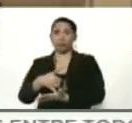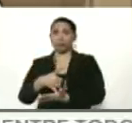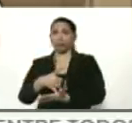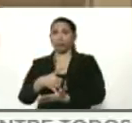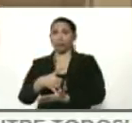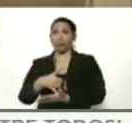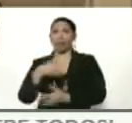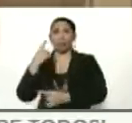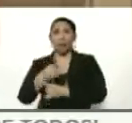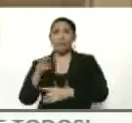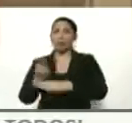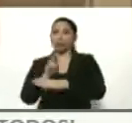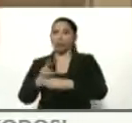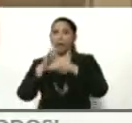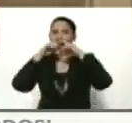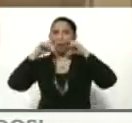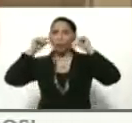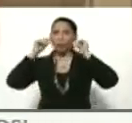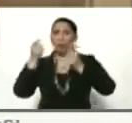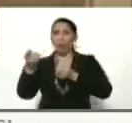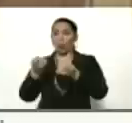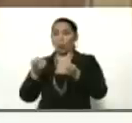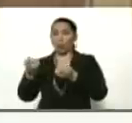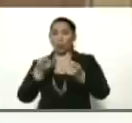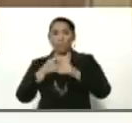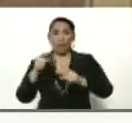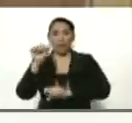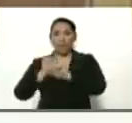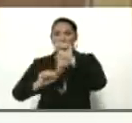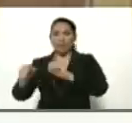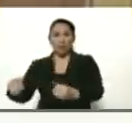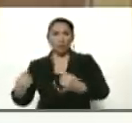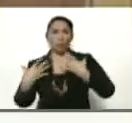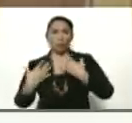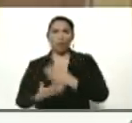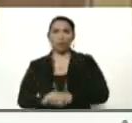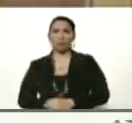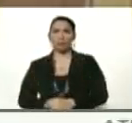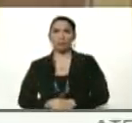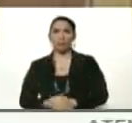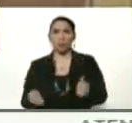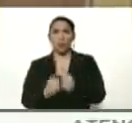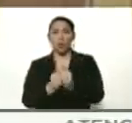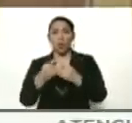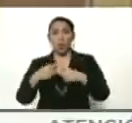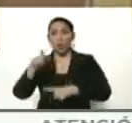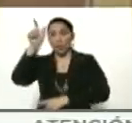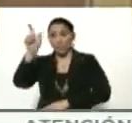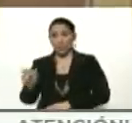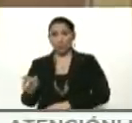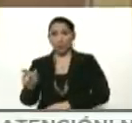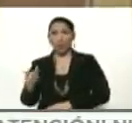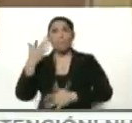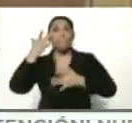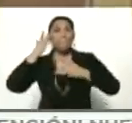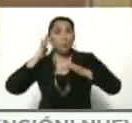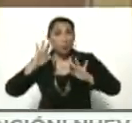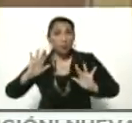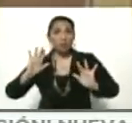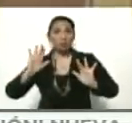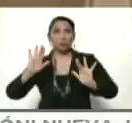usarlo para el control, para evitar el contagio con una persona que, pudiendo